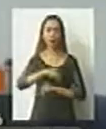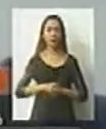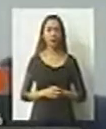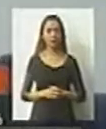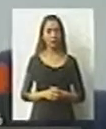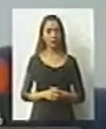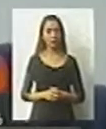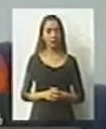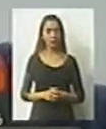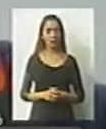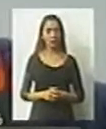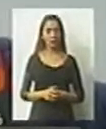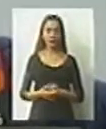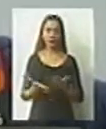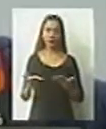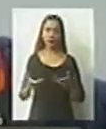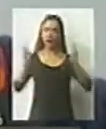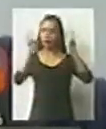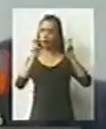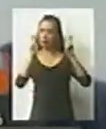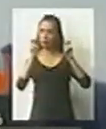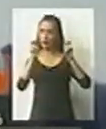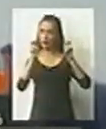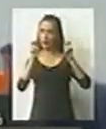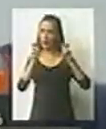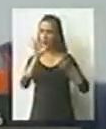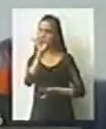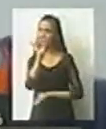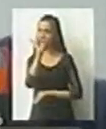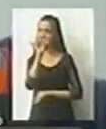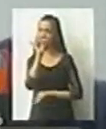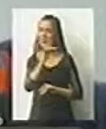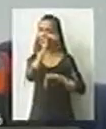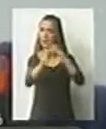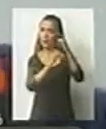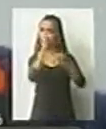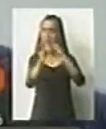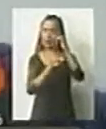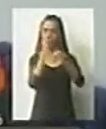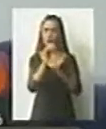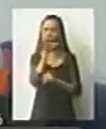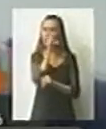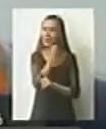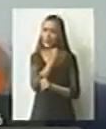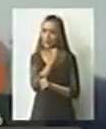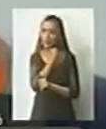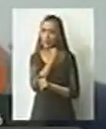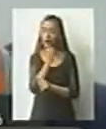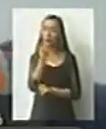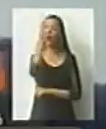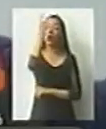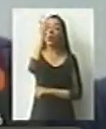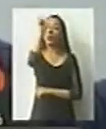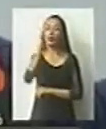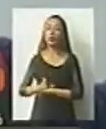hecho delicado, si se puede encuadrarlo así de esa manera, donde está como detenida una persona mayor de